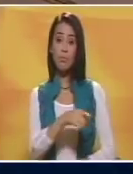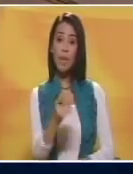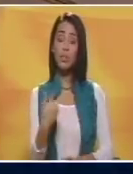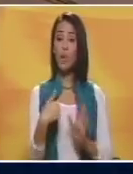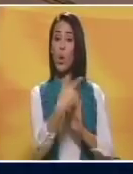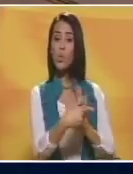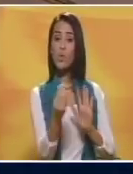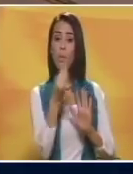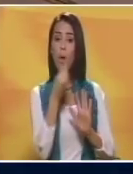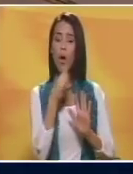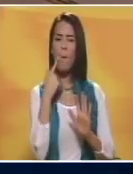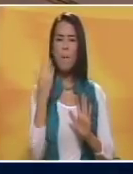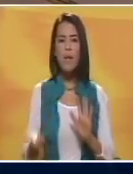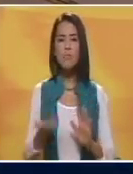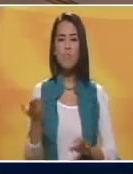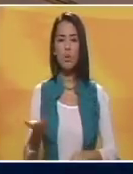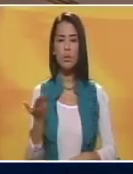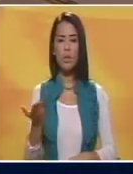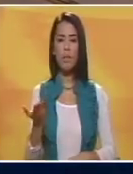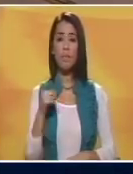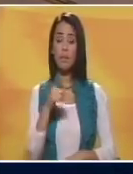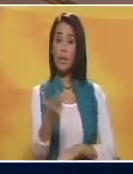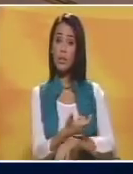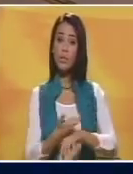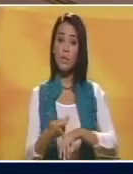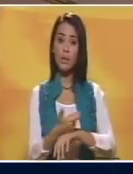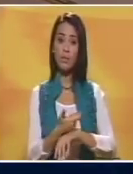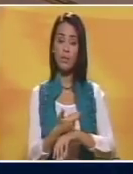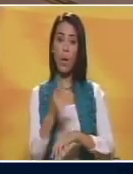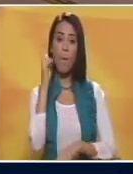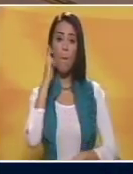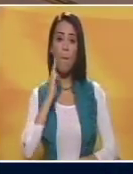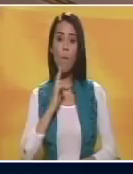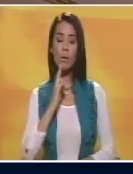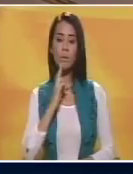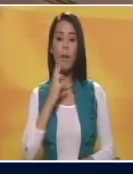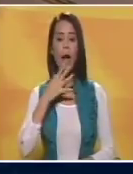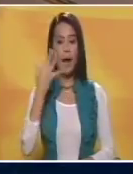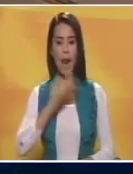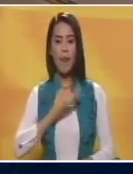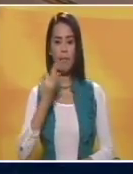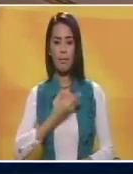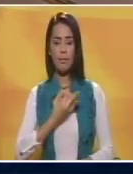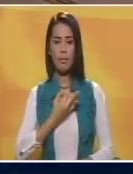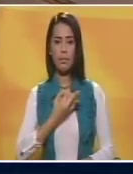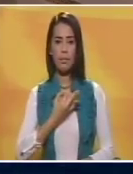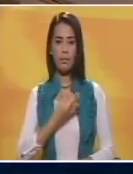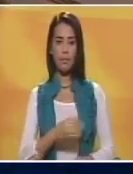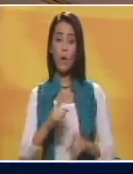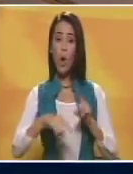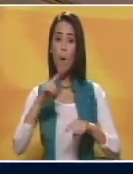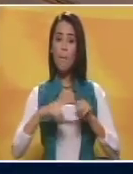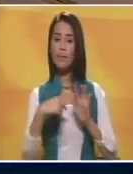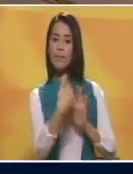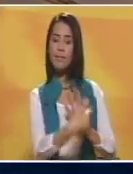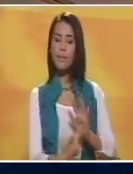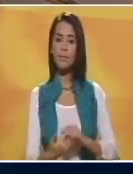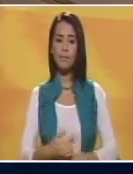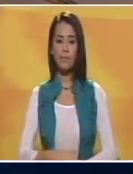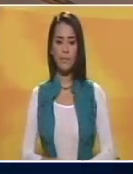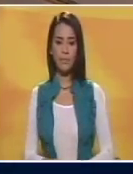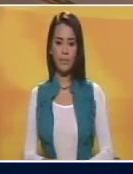son importantes, que ha traído que el gobierno bolivariano ha garantizado con la materia prima. Tenemos